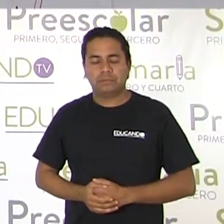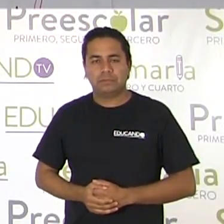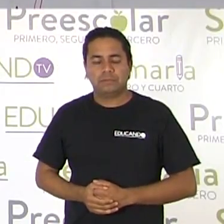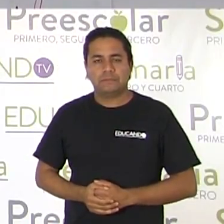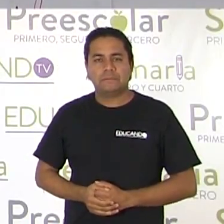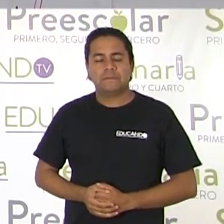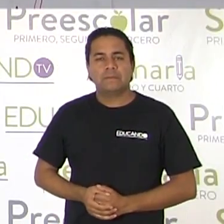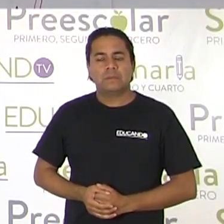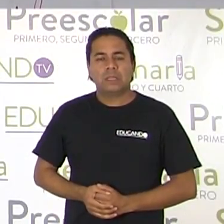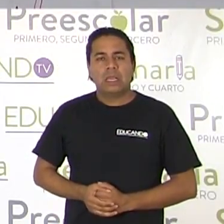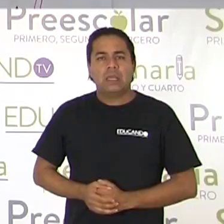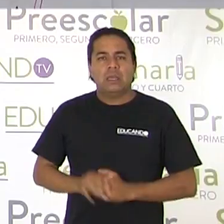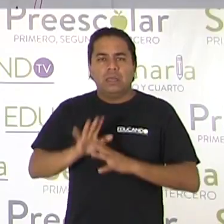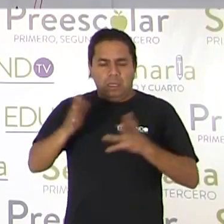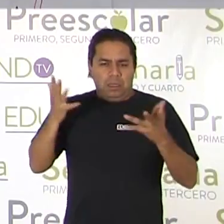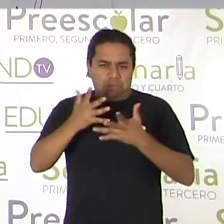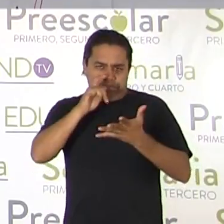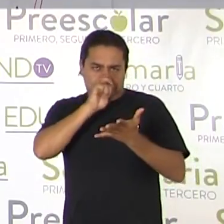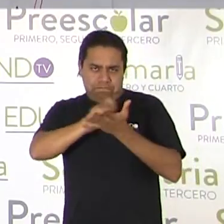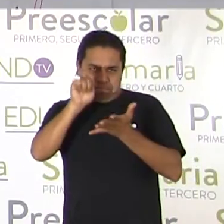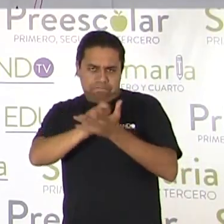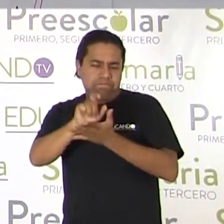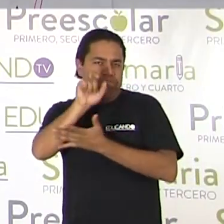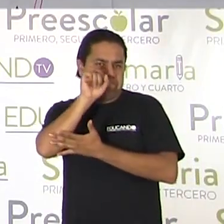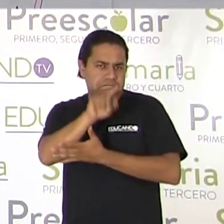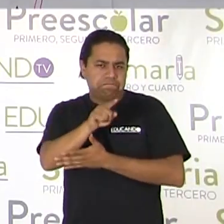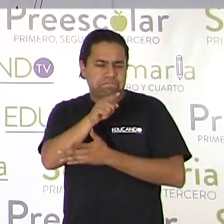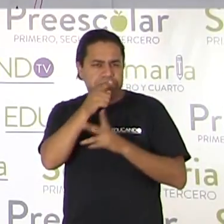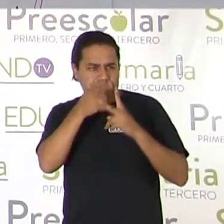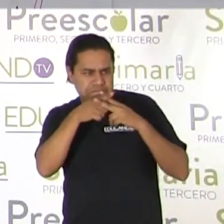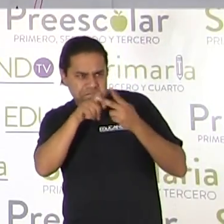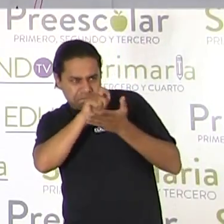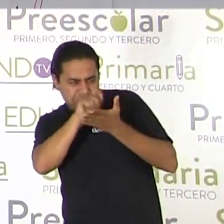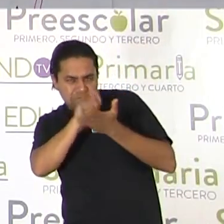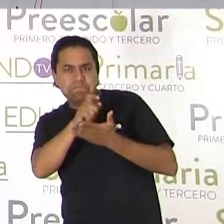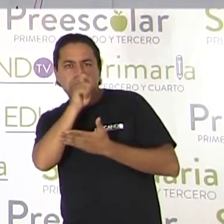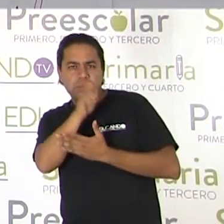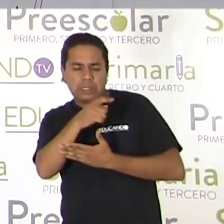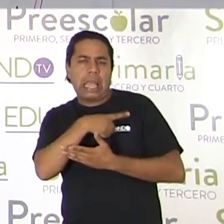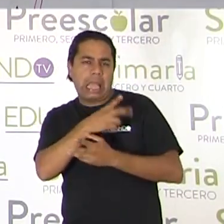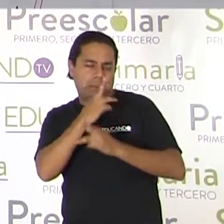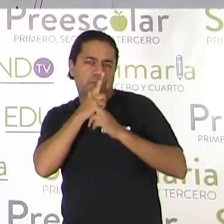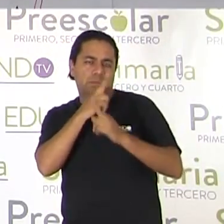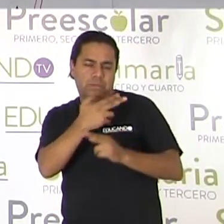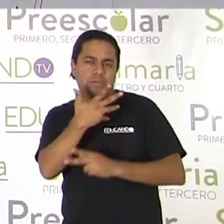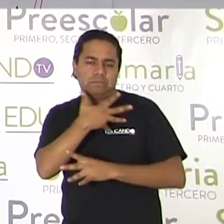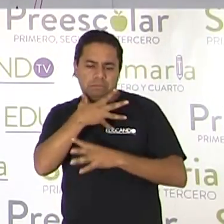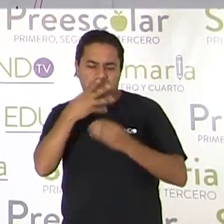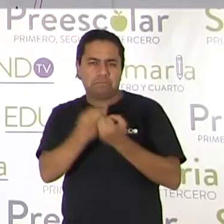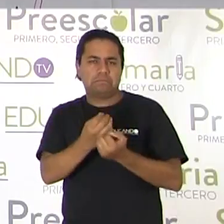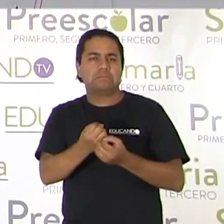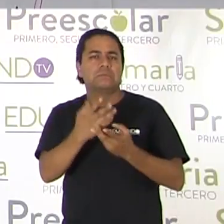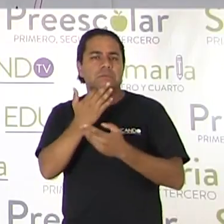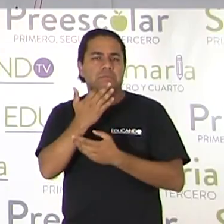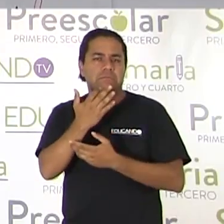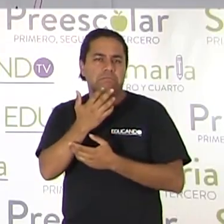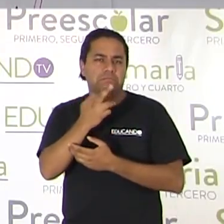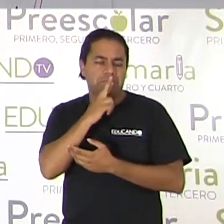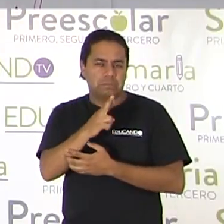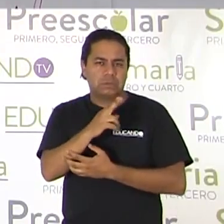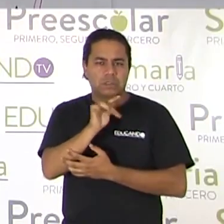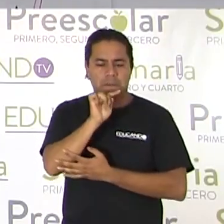Ya desarrollando el algoritmo nos va a salir o nos va a arrojar un resultado que nos llevaría a un tiempo de